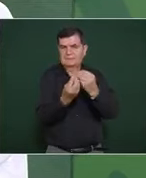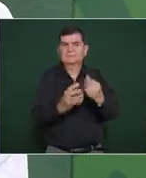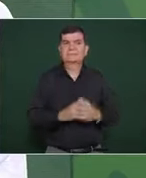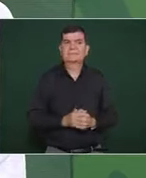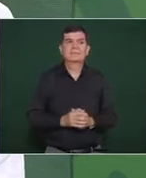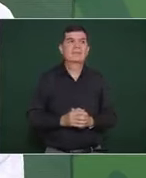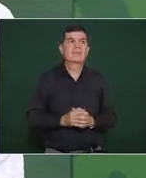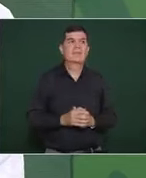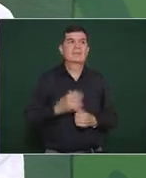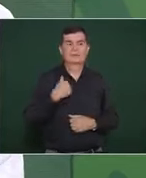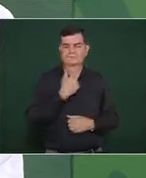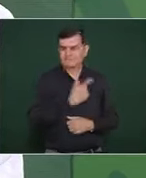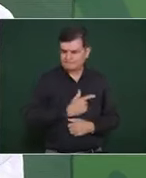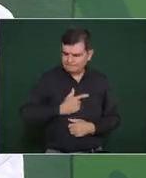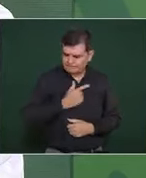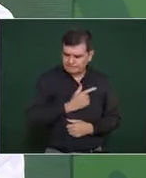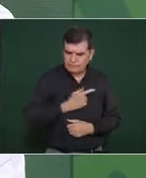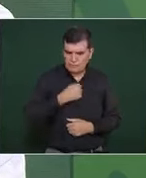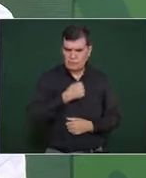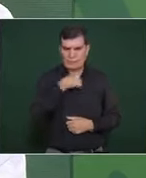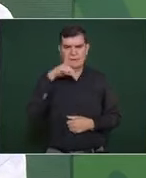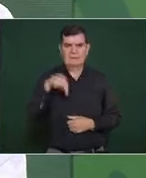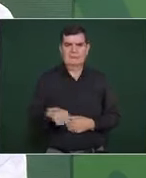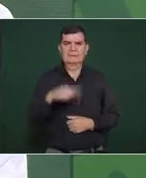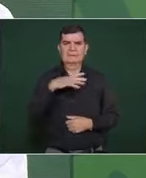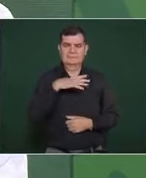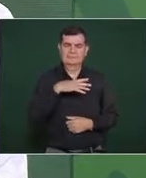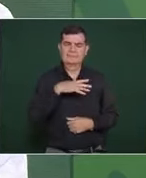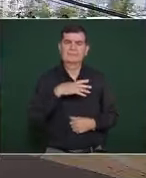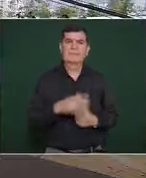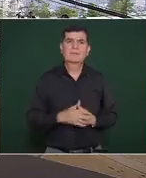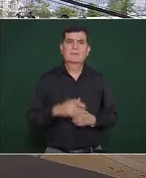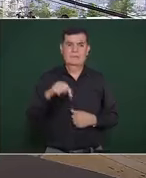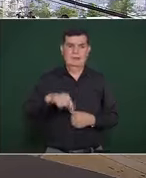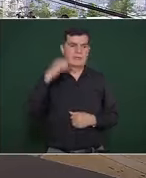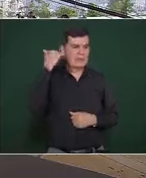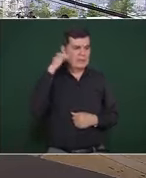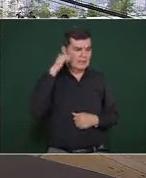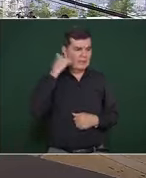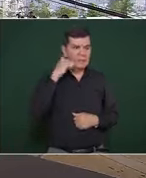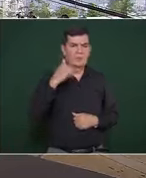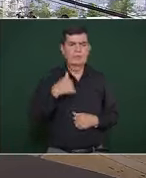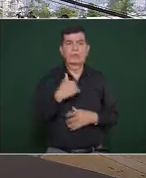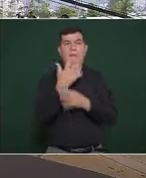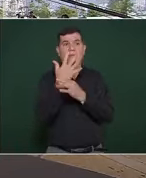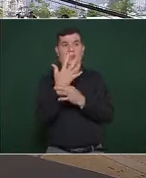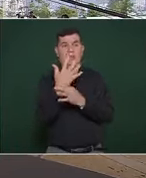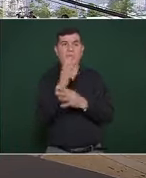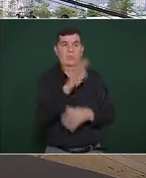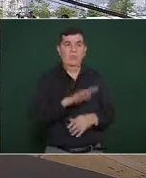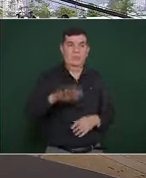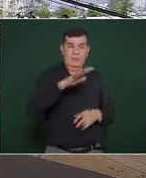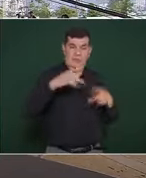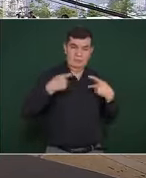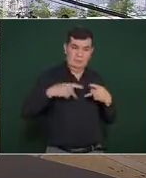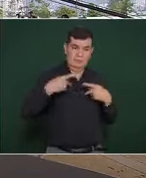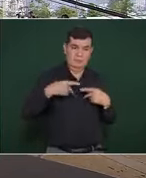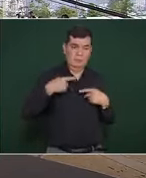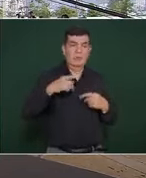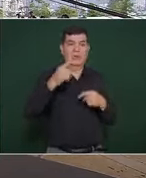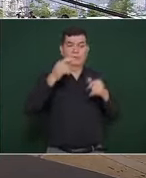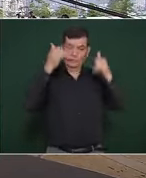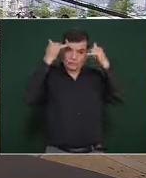electrodomésticos. Nos da mucho gusto estar aquí, repito, en Acapulco. Decirle a la gente de Acapulco, de